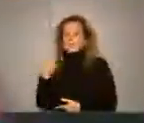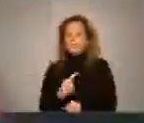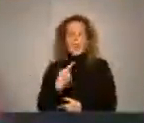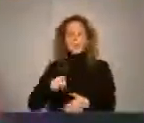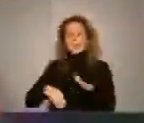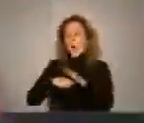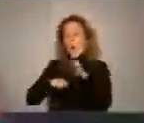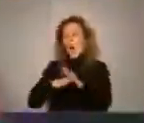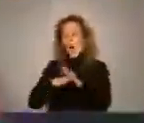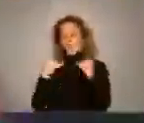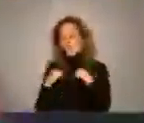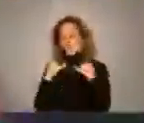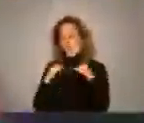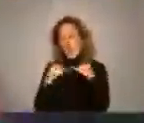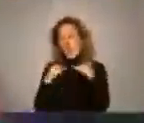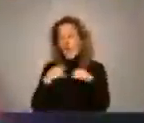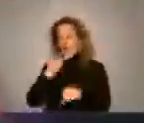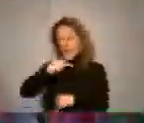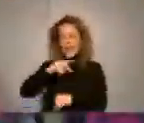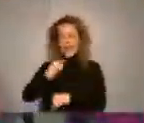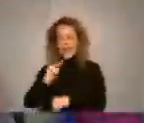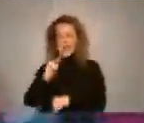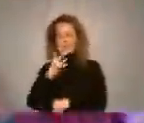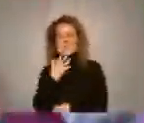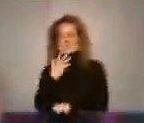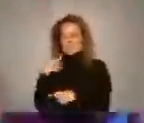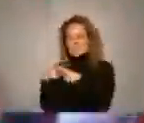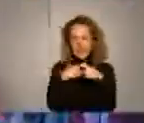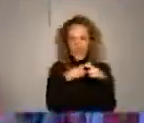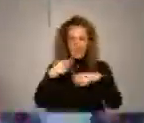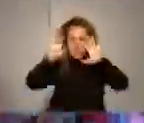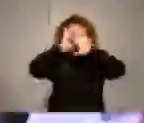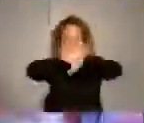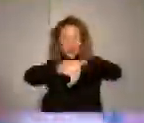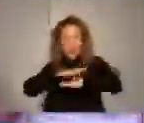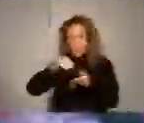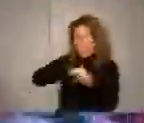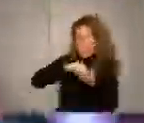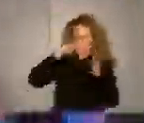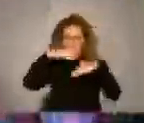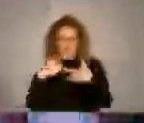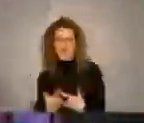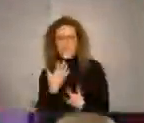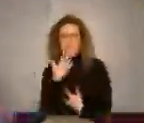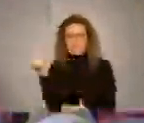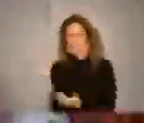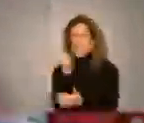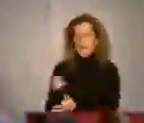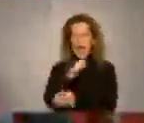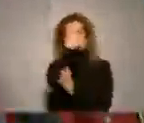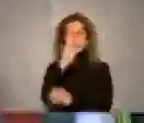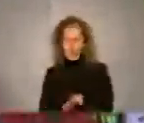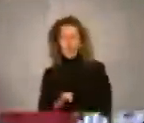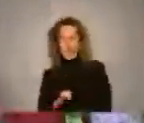voy sin vacilar. Si se lo cruza esta noche, no lo dudes, y se caga usted en